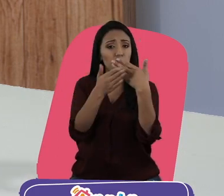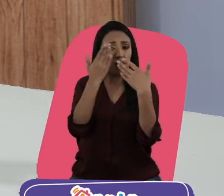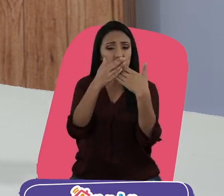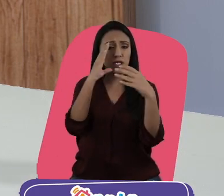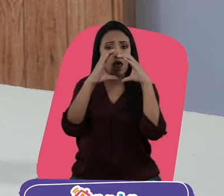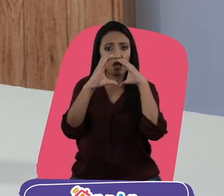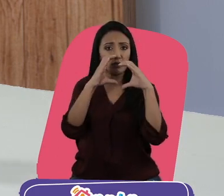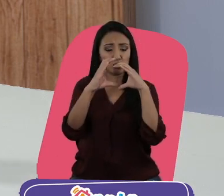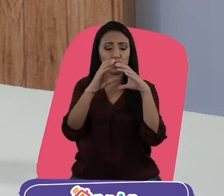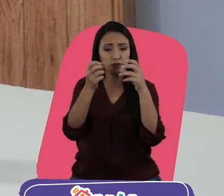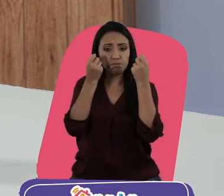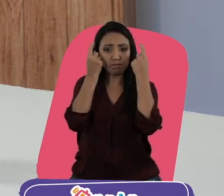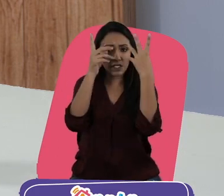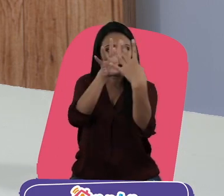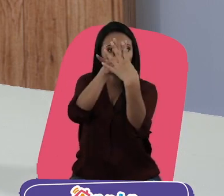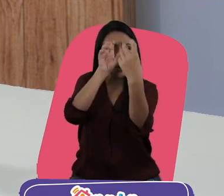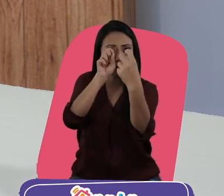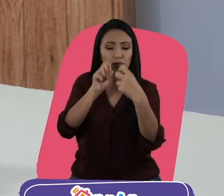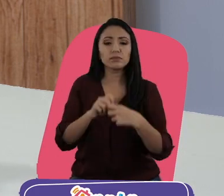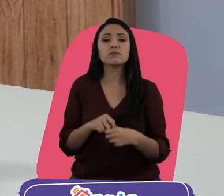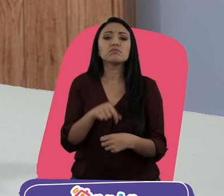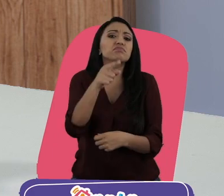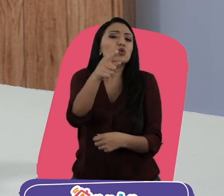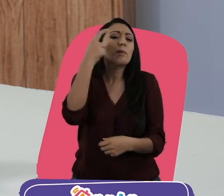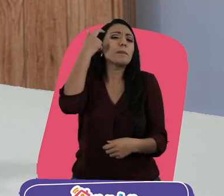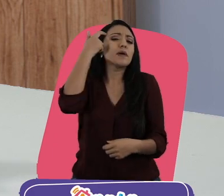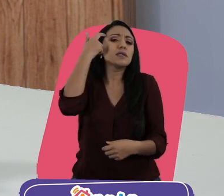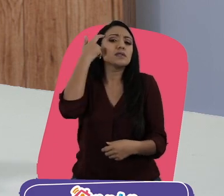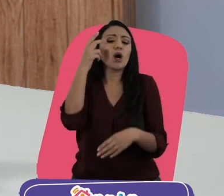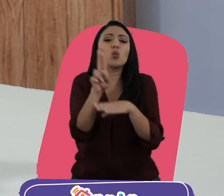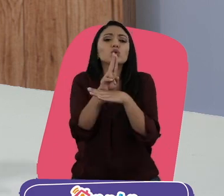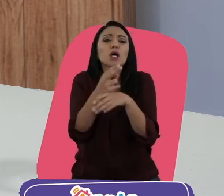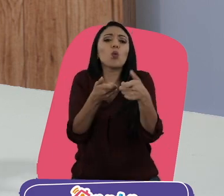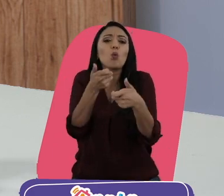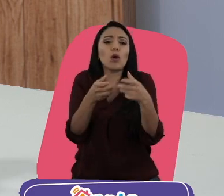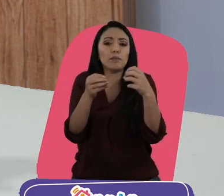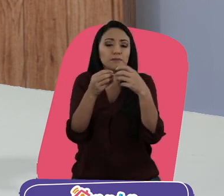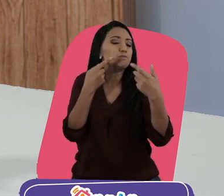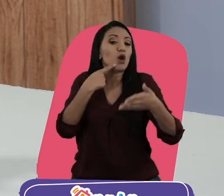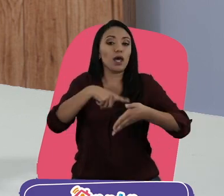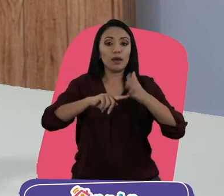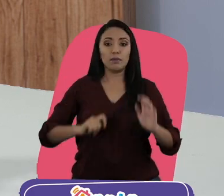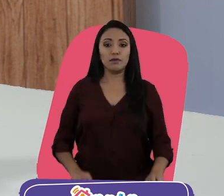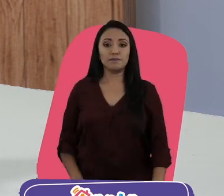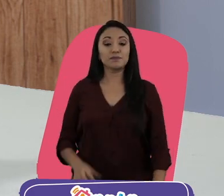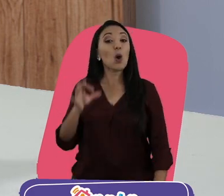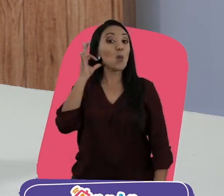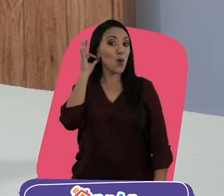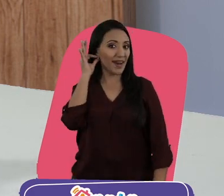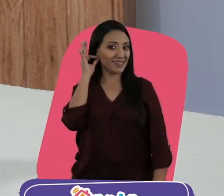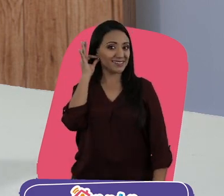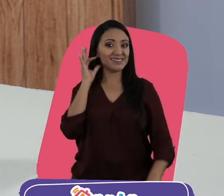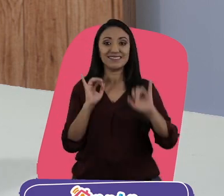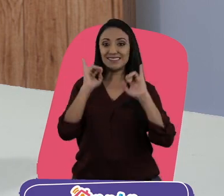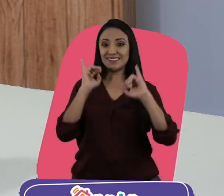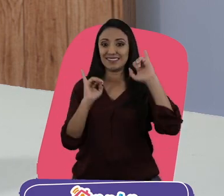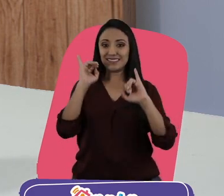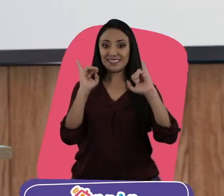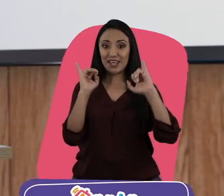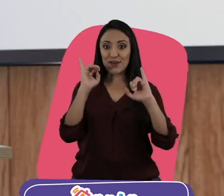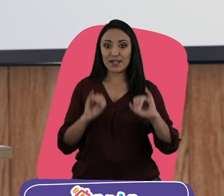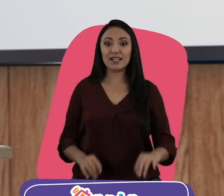comprender. Y pregúntate, ¿qué lenguaje utilizas tú más? Por ejemplo, los adolescentes hoy